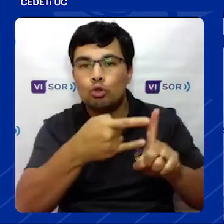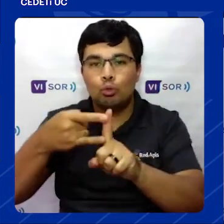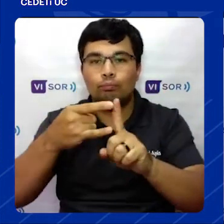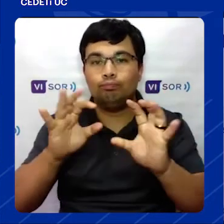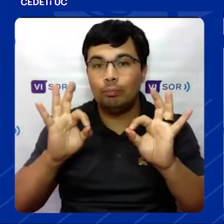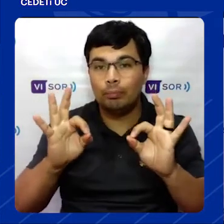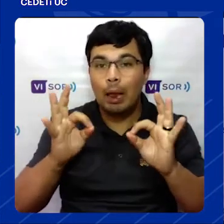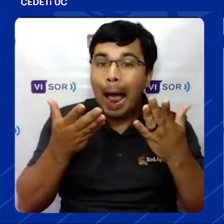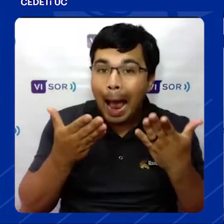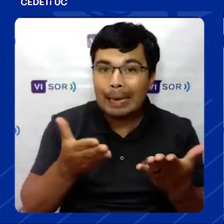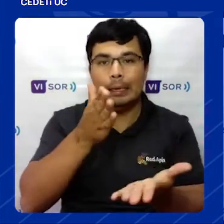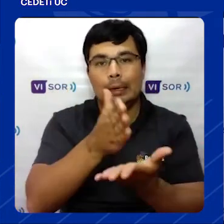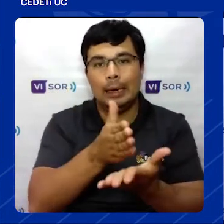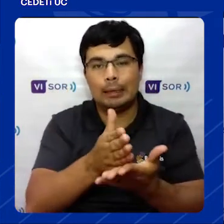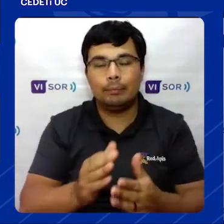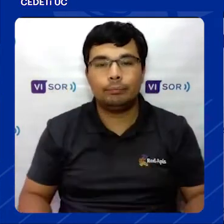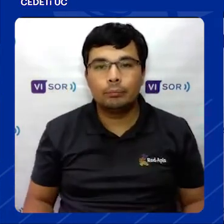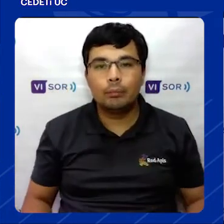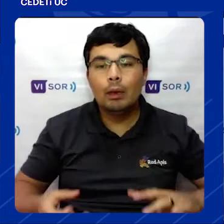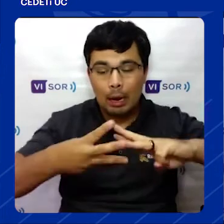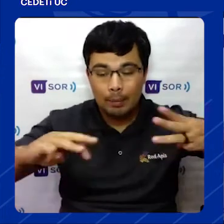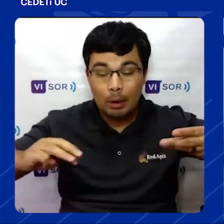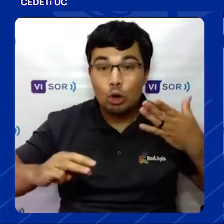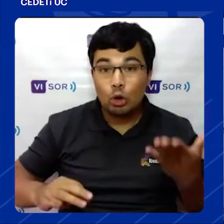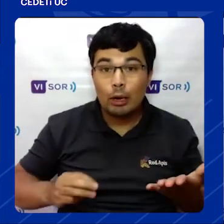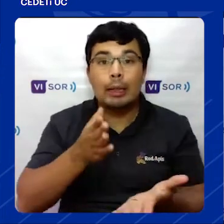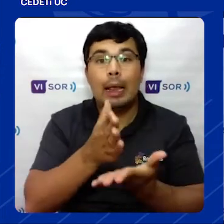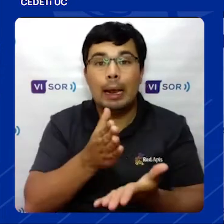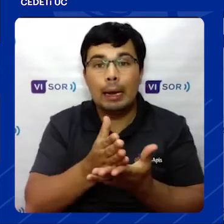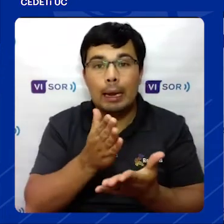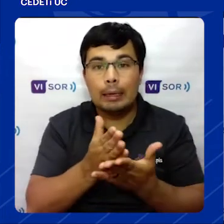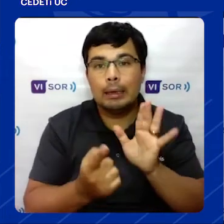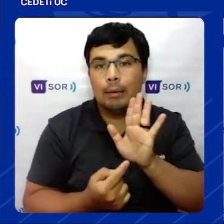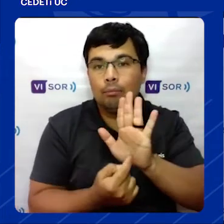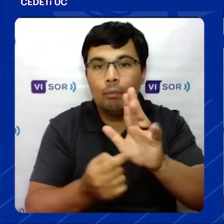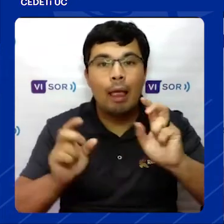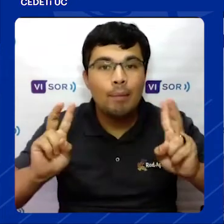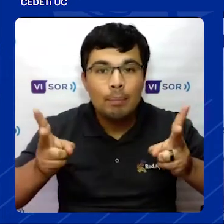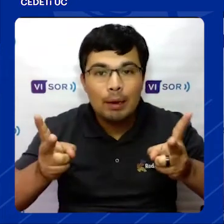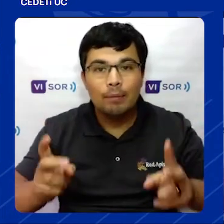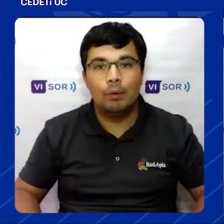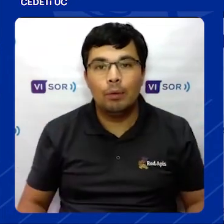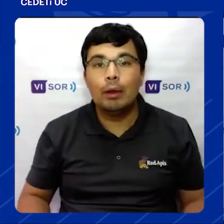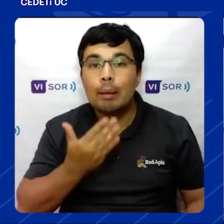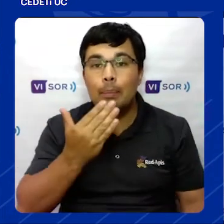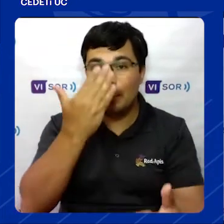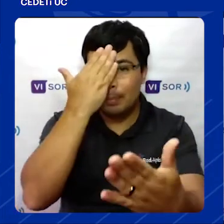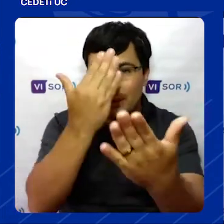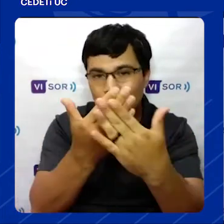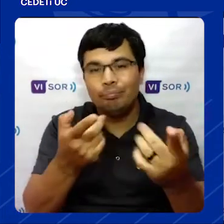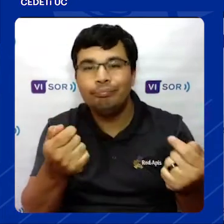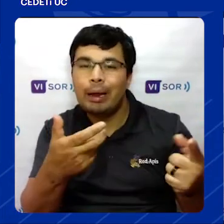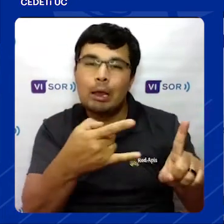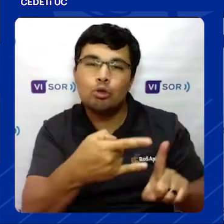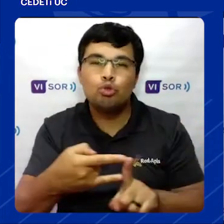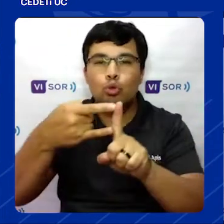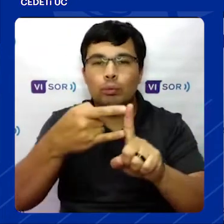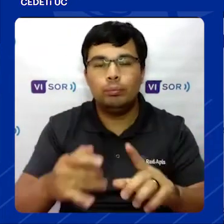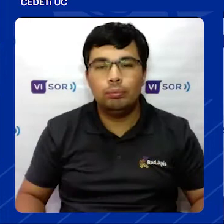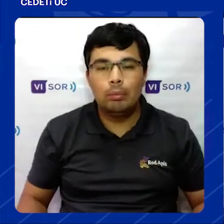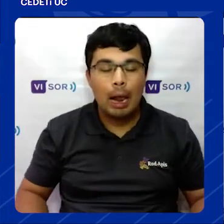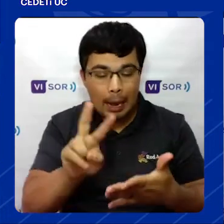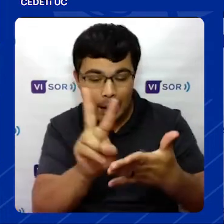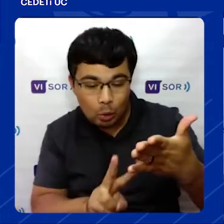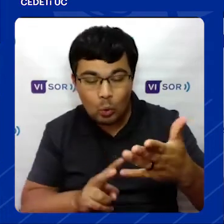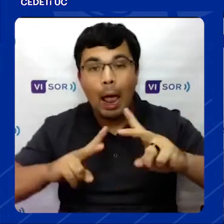clases. La metodología son estas clases expositivas, asincrónicas y presenciales por Zoom,